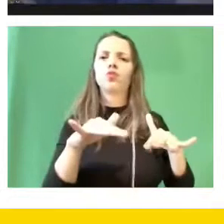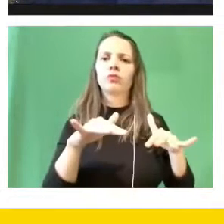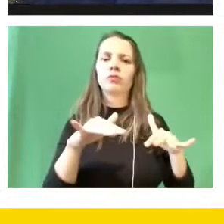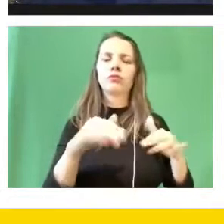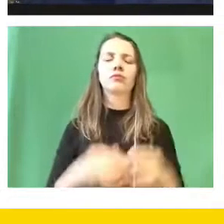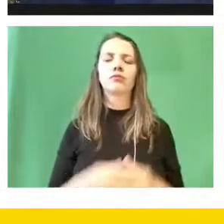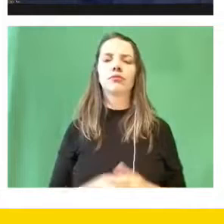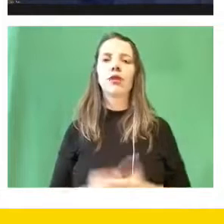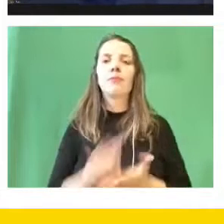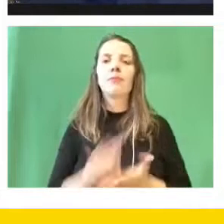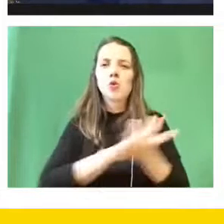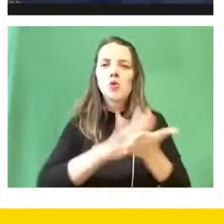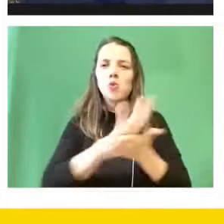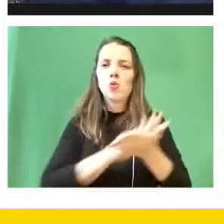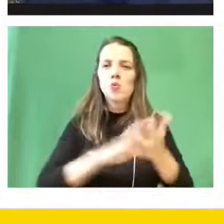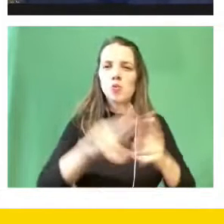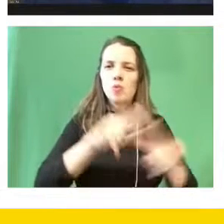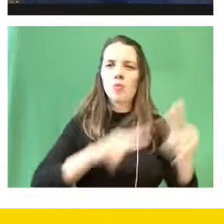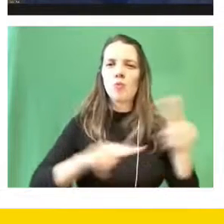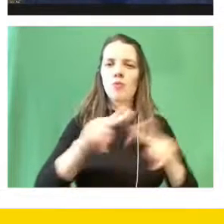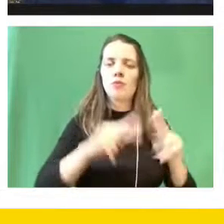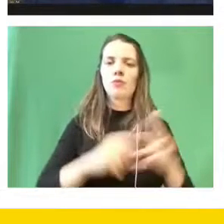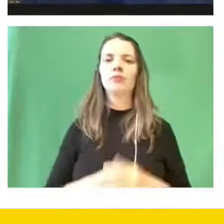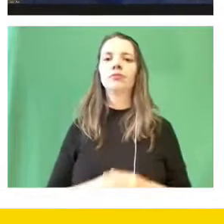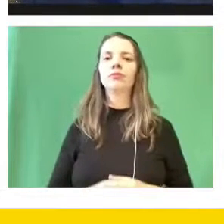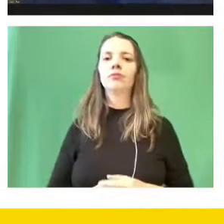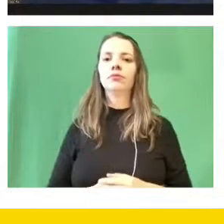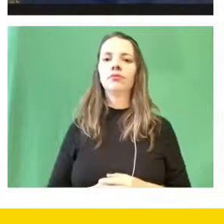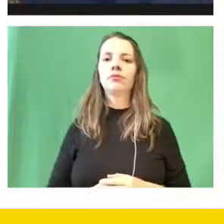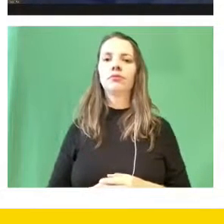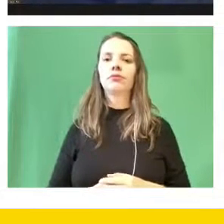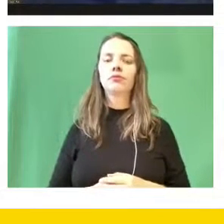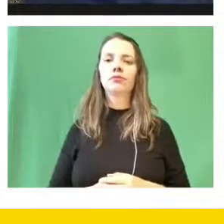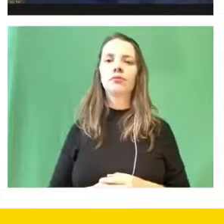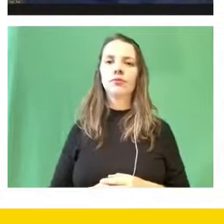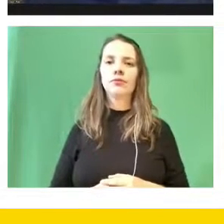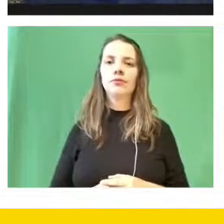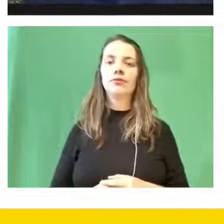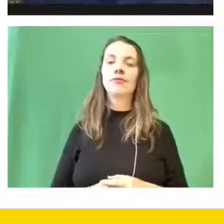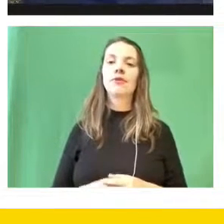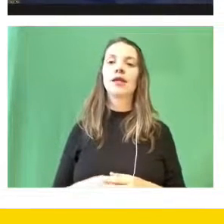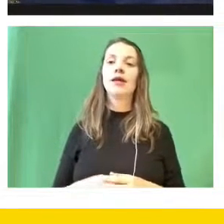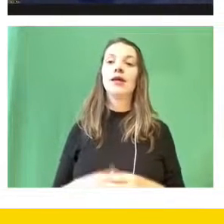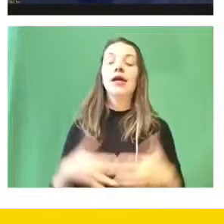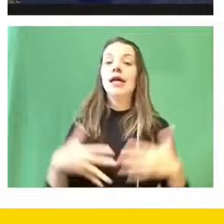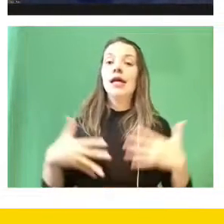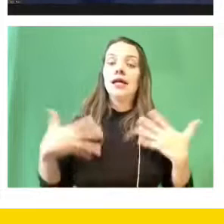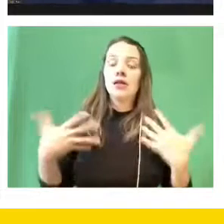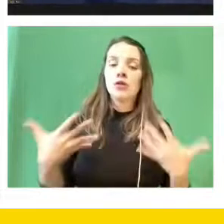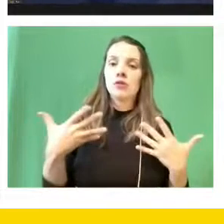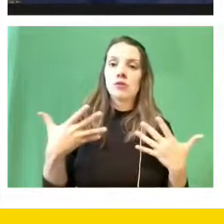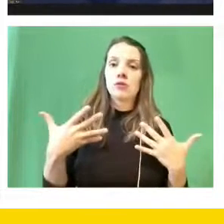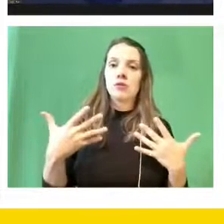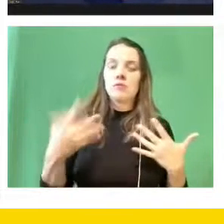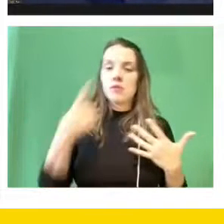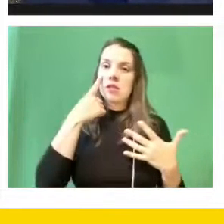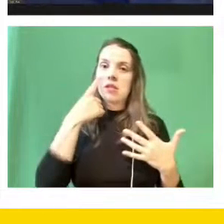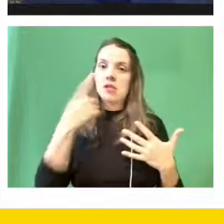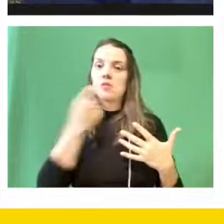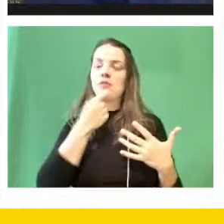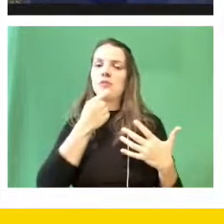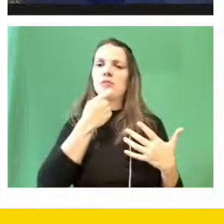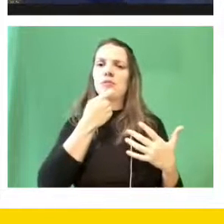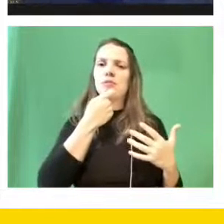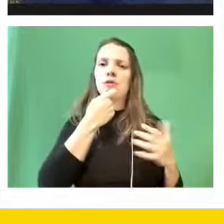Y entonces, muy rápido, la envergadura de a qué tipo de edificaciones aplica. Ahí vemos una foto